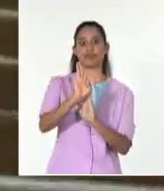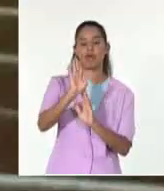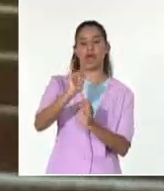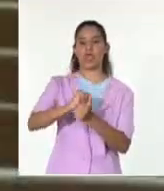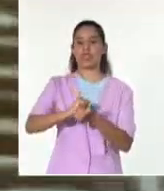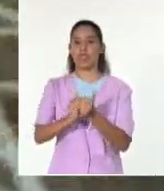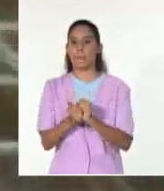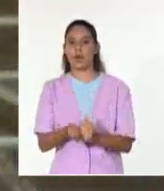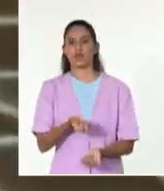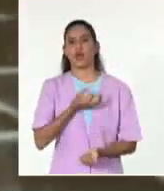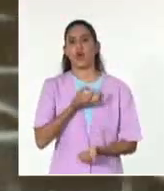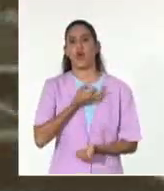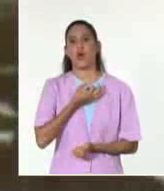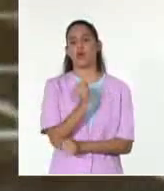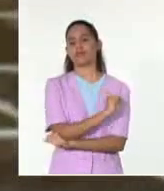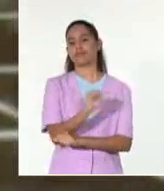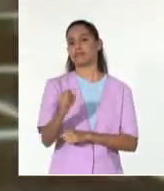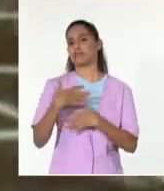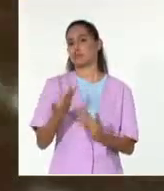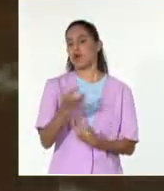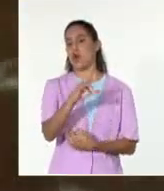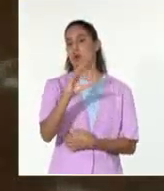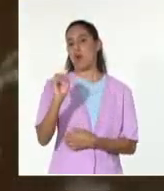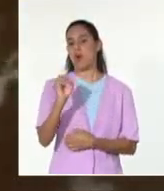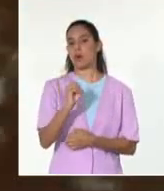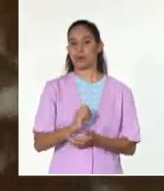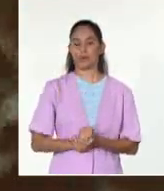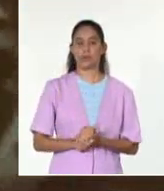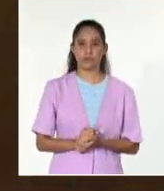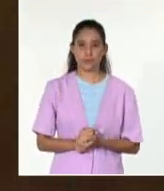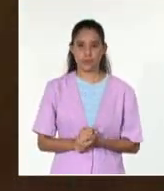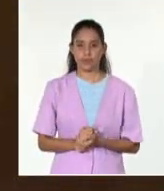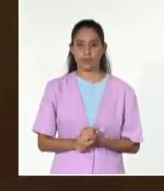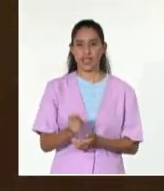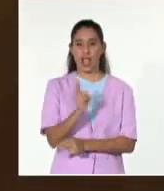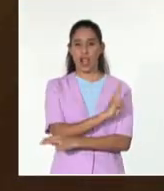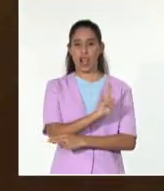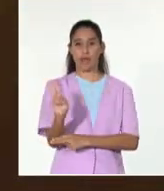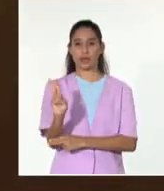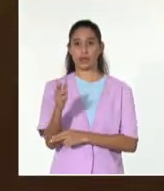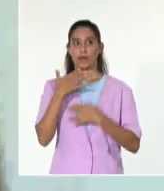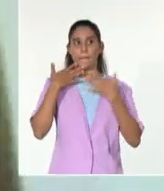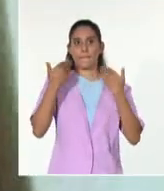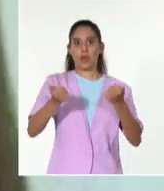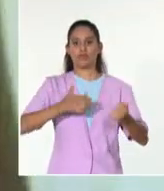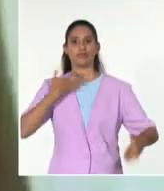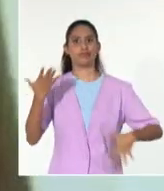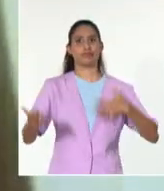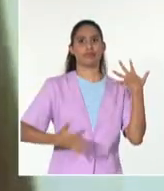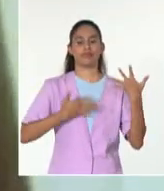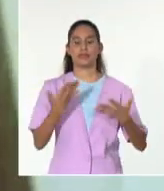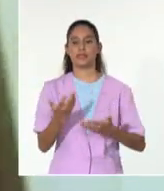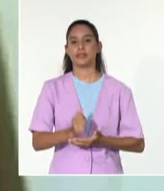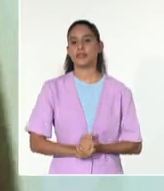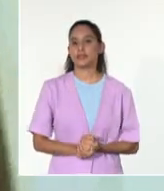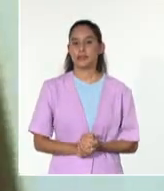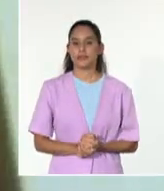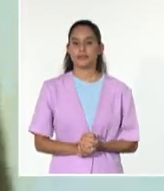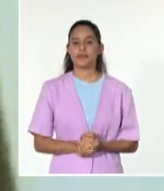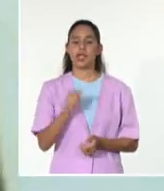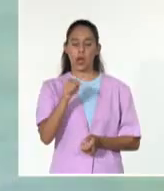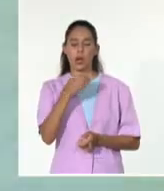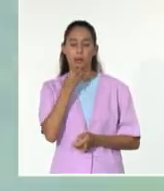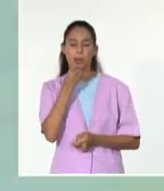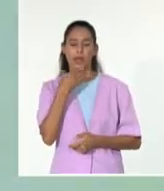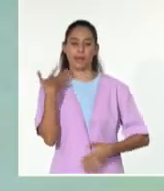la medalla de oro. Pero esta vez quedó el estambre con la victoria más brillante de su carrera. Si hoy podemos presumir